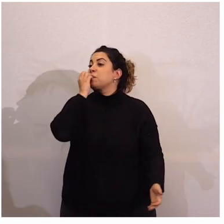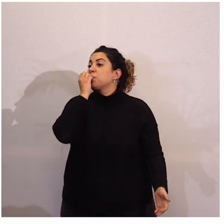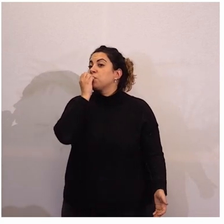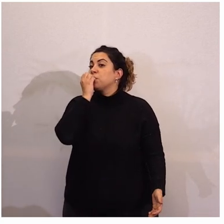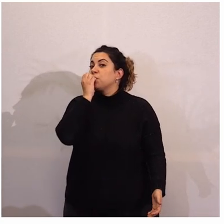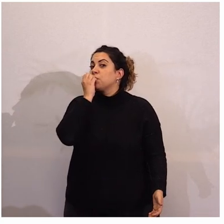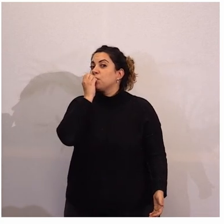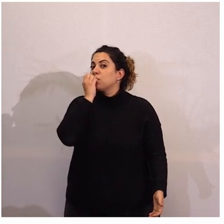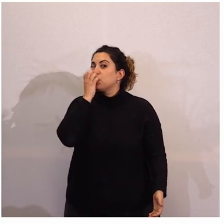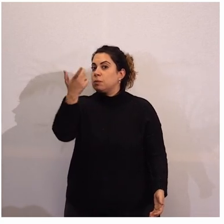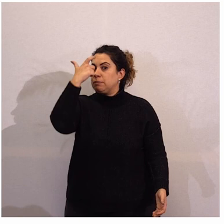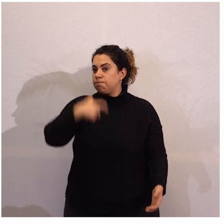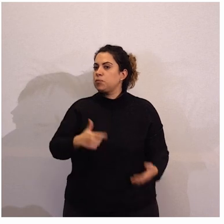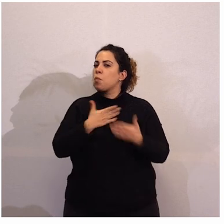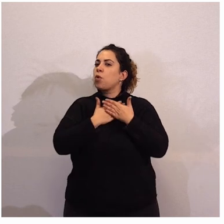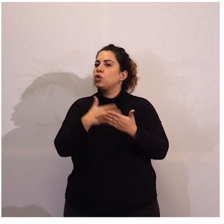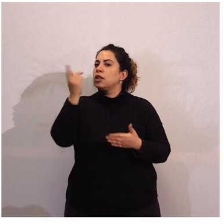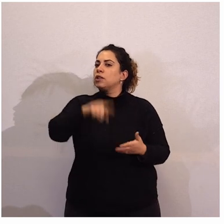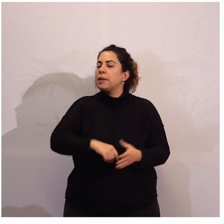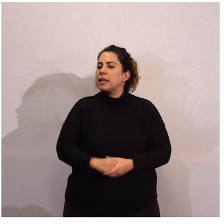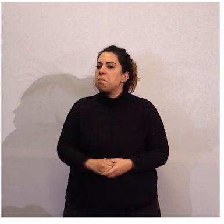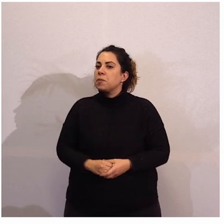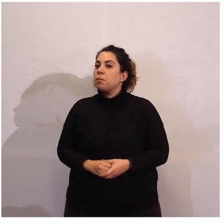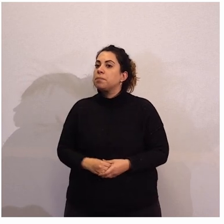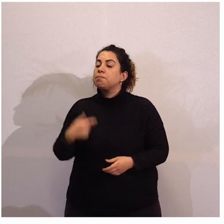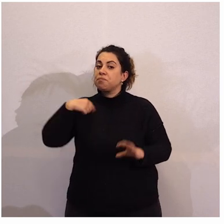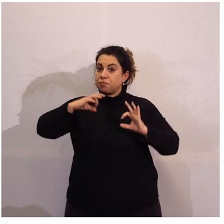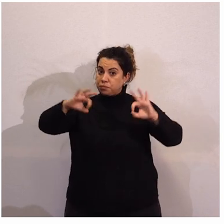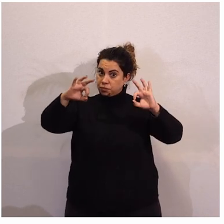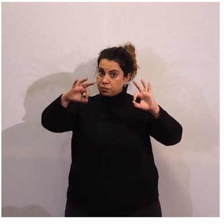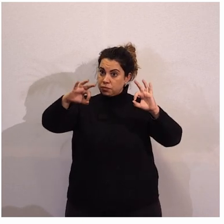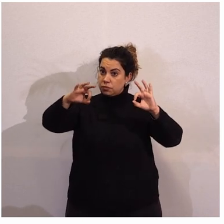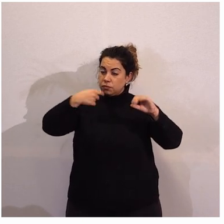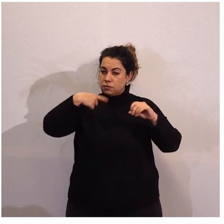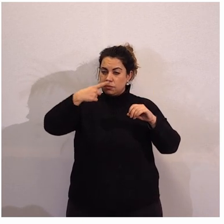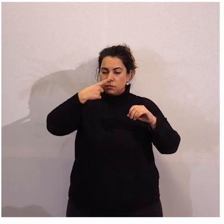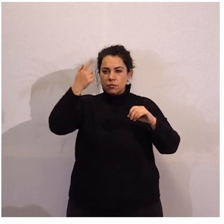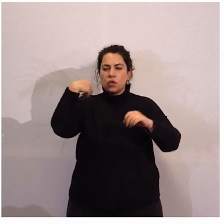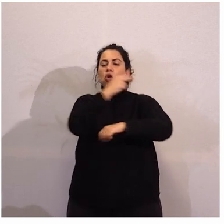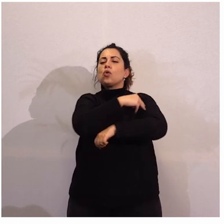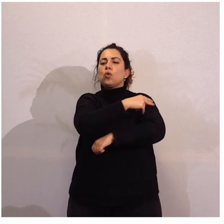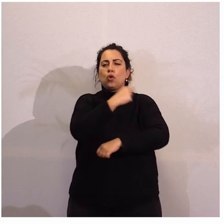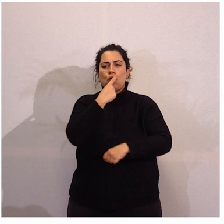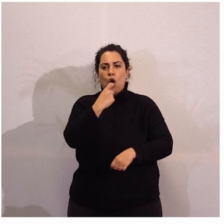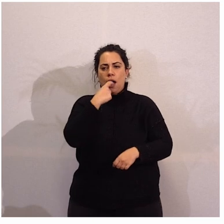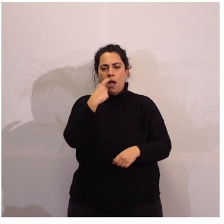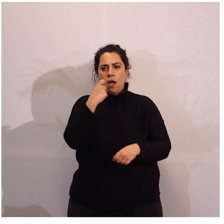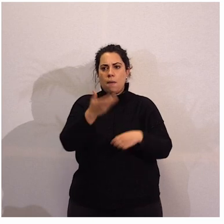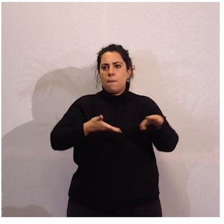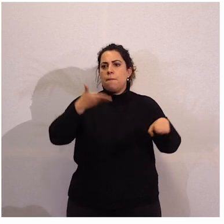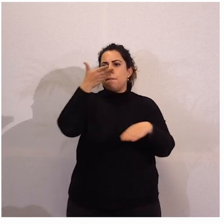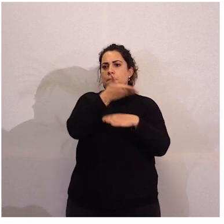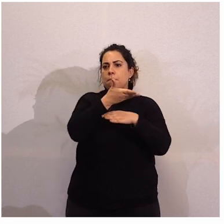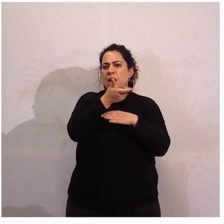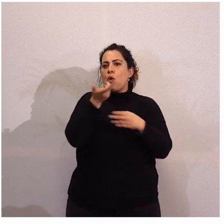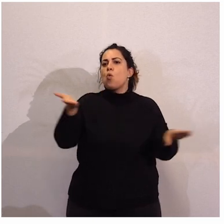Buenas, yo soy voluntariado también y concretamente el otro año fui con la Cruz Roja a una noche